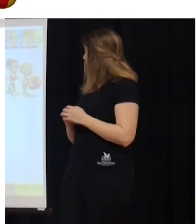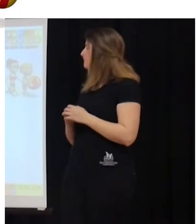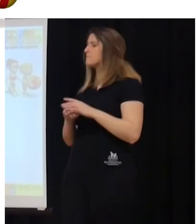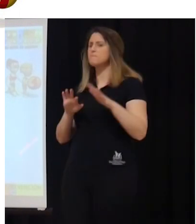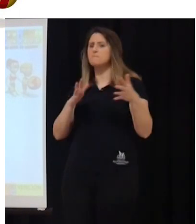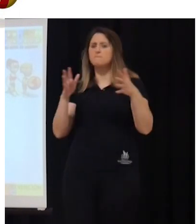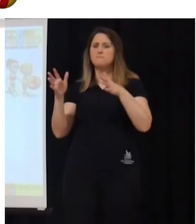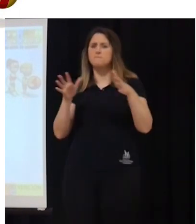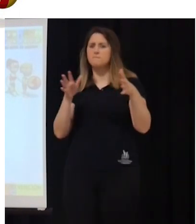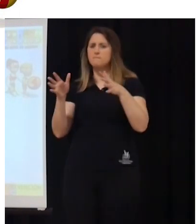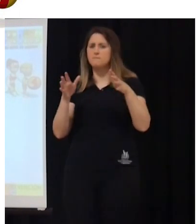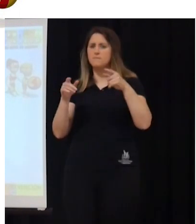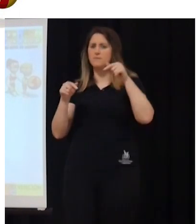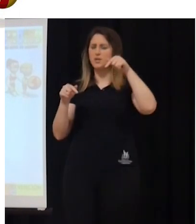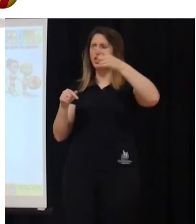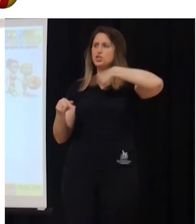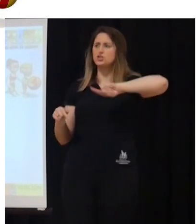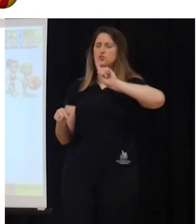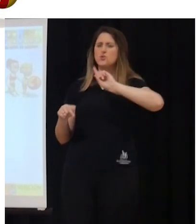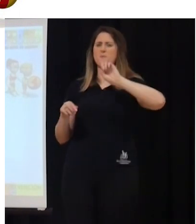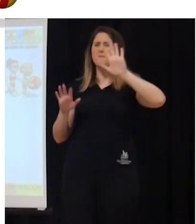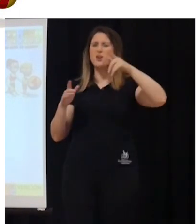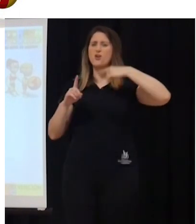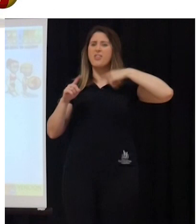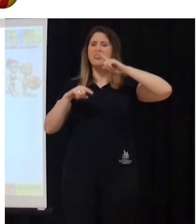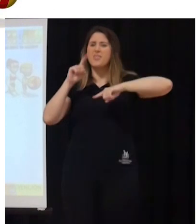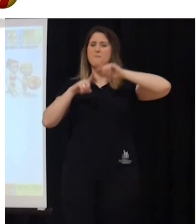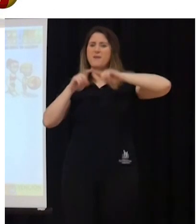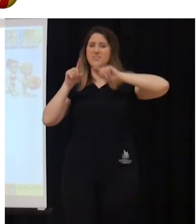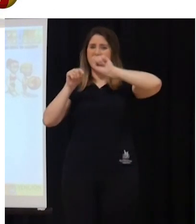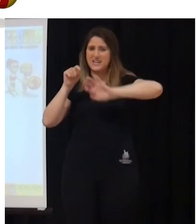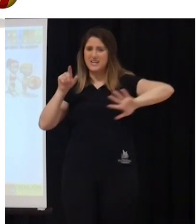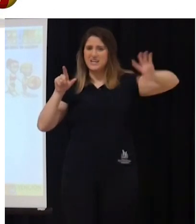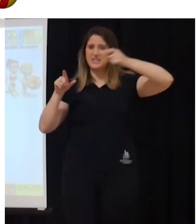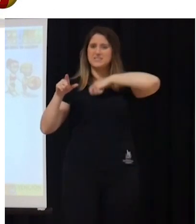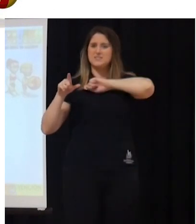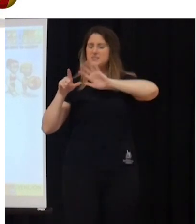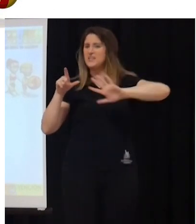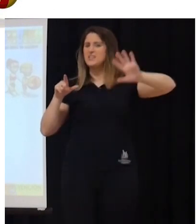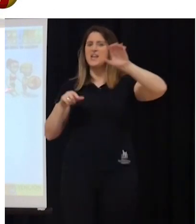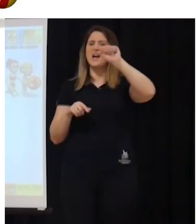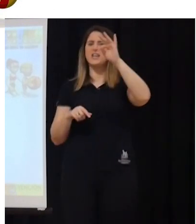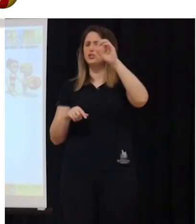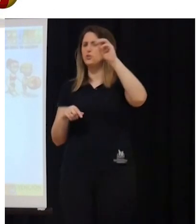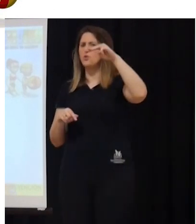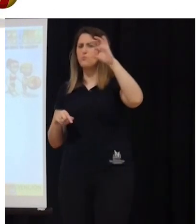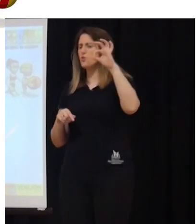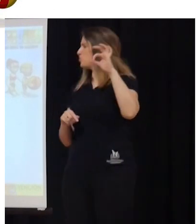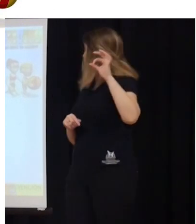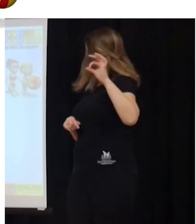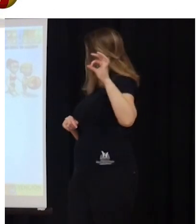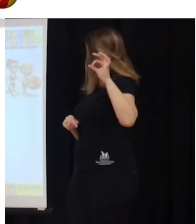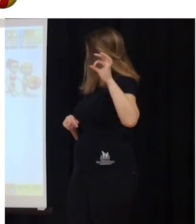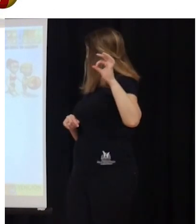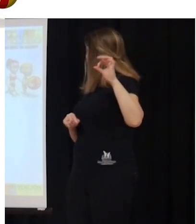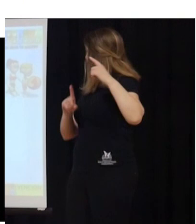no tenemos entrenamiento, nosotros lo tenemos, pero existen determinadas zonas endémicas de emisiones de Galápagos que pueden provocar cánceres. En estos